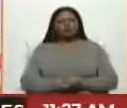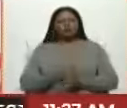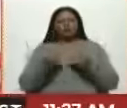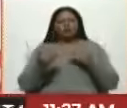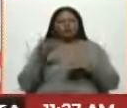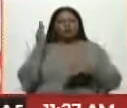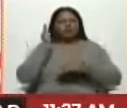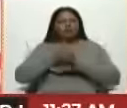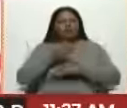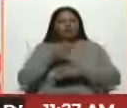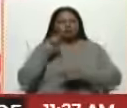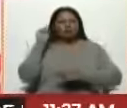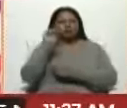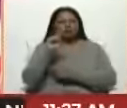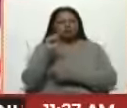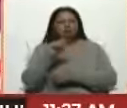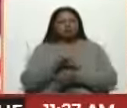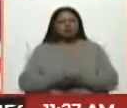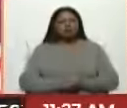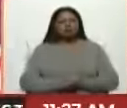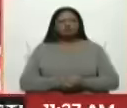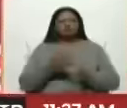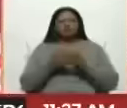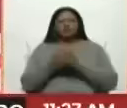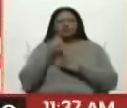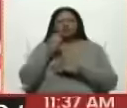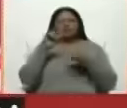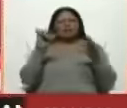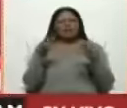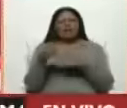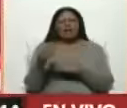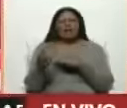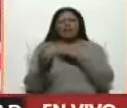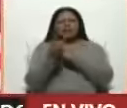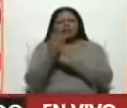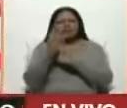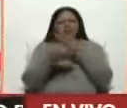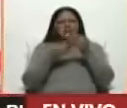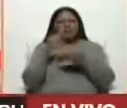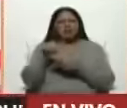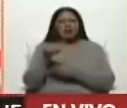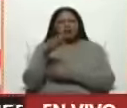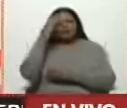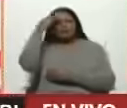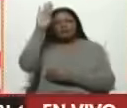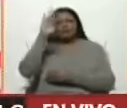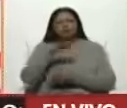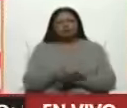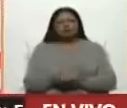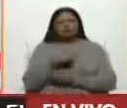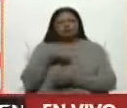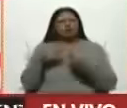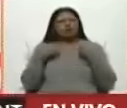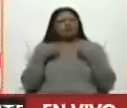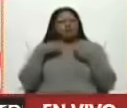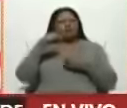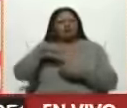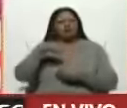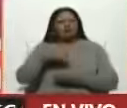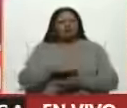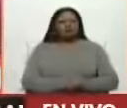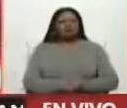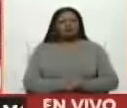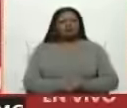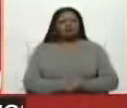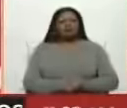ataque llamando que ocurrió fraude en México. Esa película la vimos nosotros aquí. Mejor dicho,